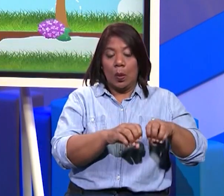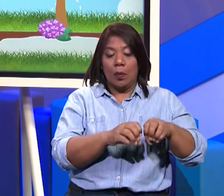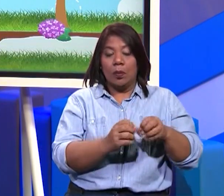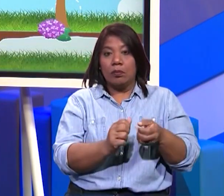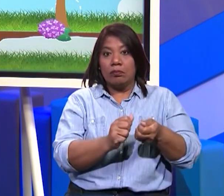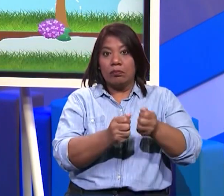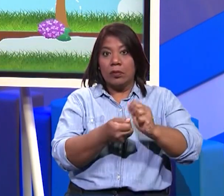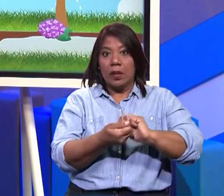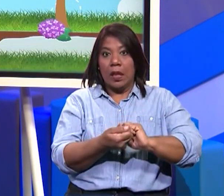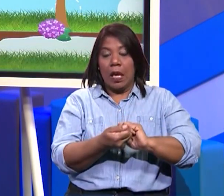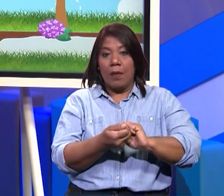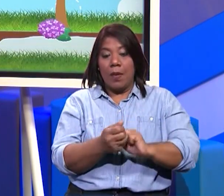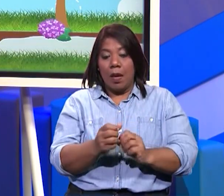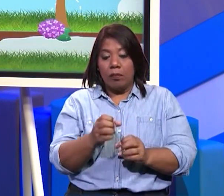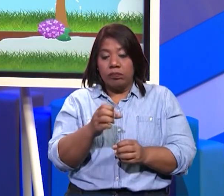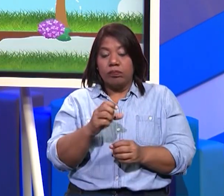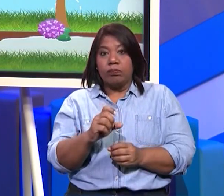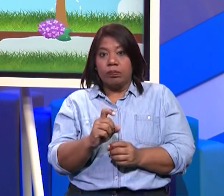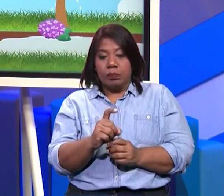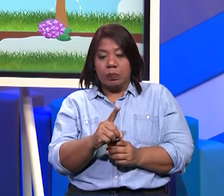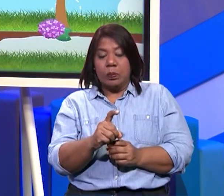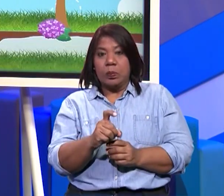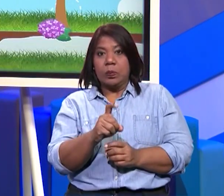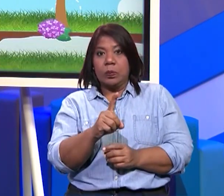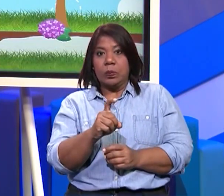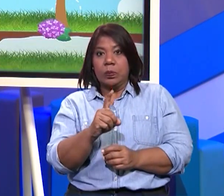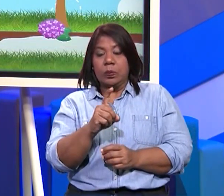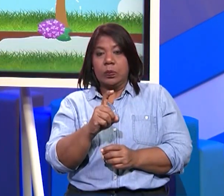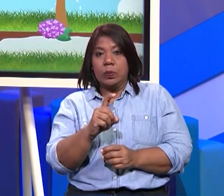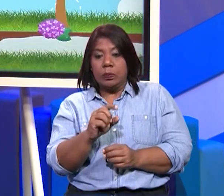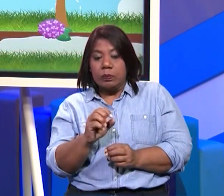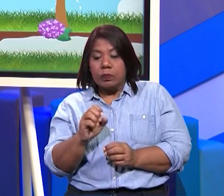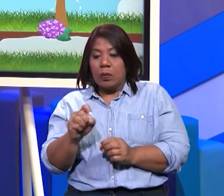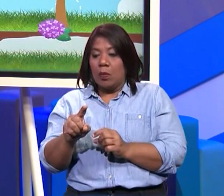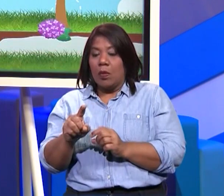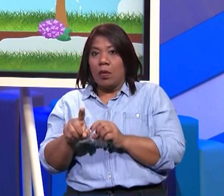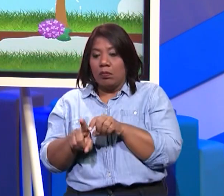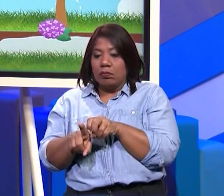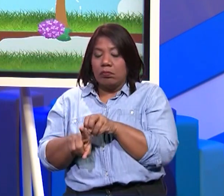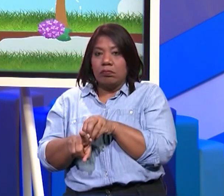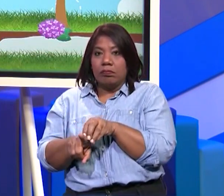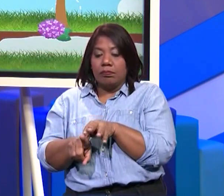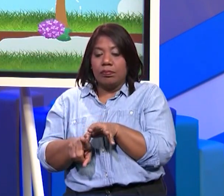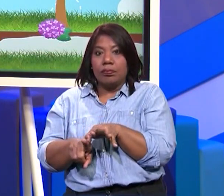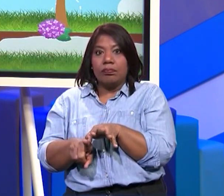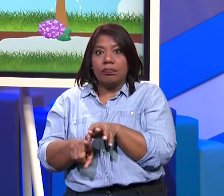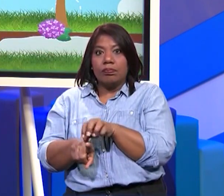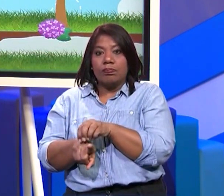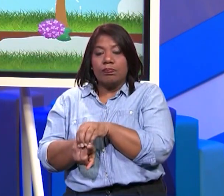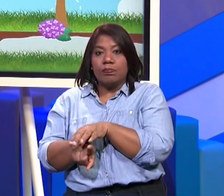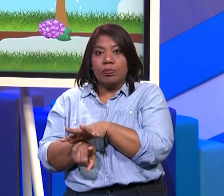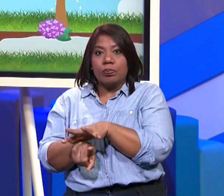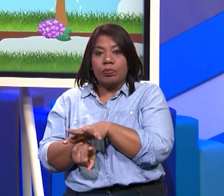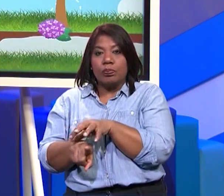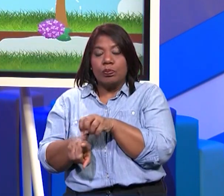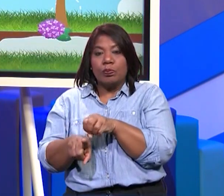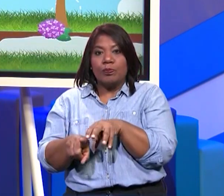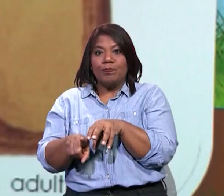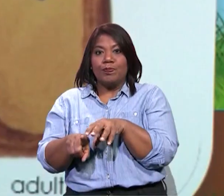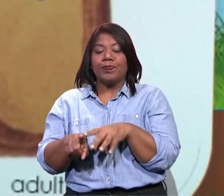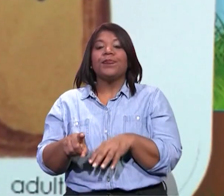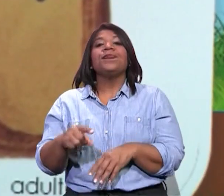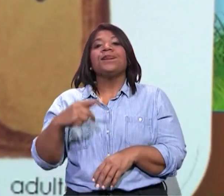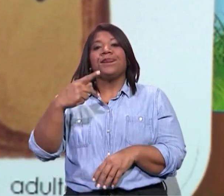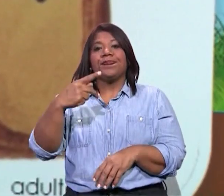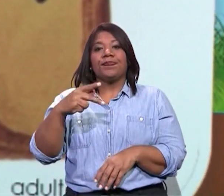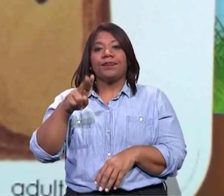desarrolla, se empiezan a desarrollar todas las partes, las extremidades de la abejita, ¿verdad? Y se convierte en una pupa.